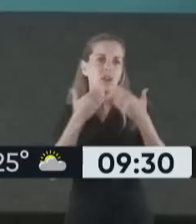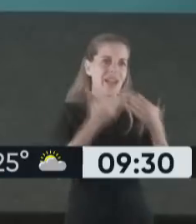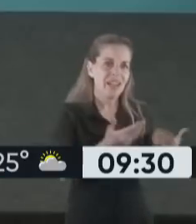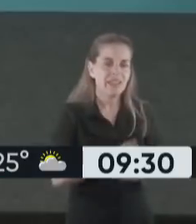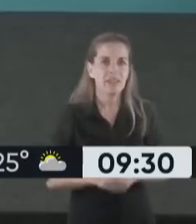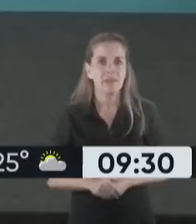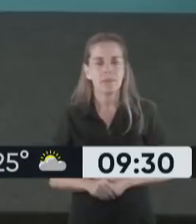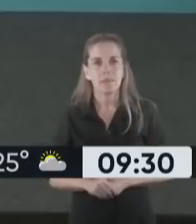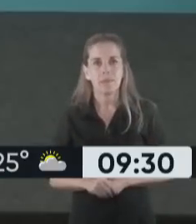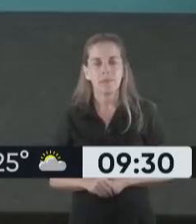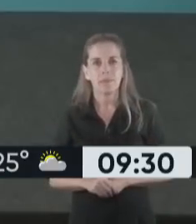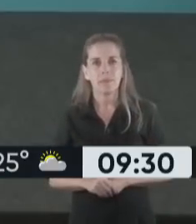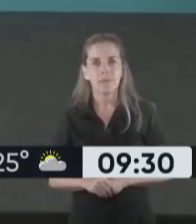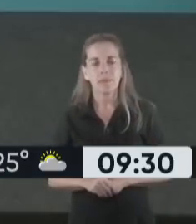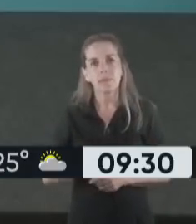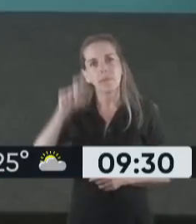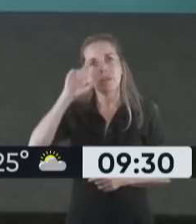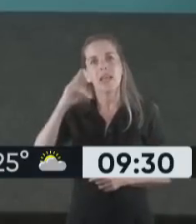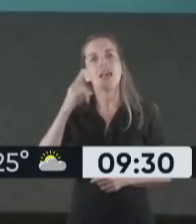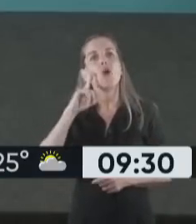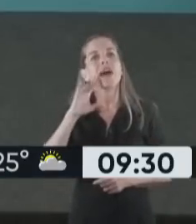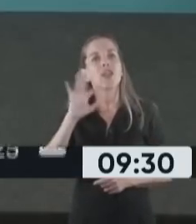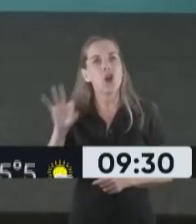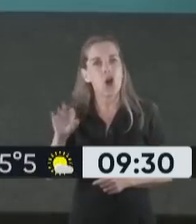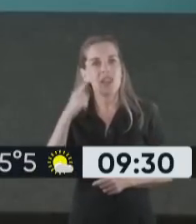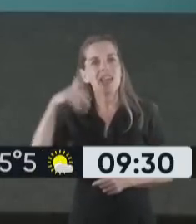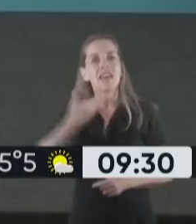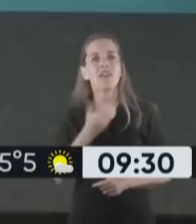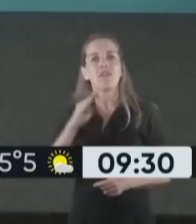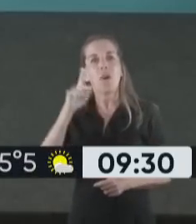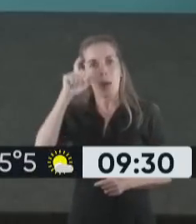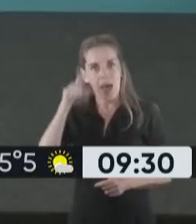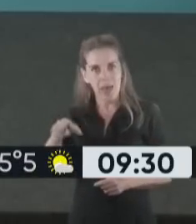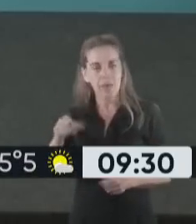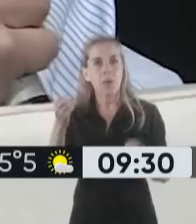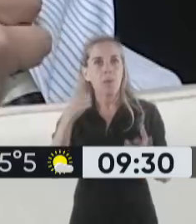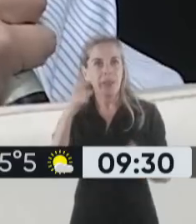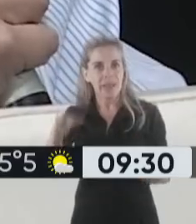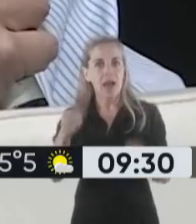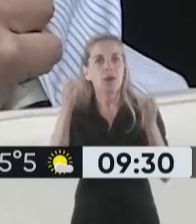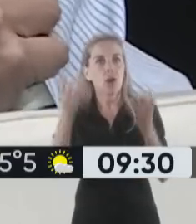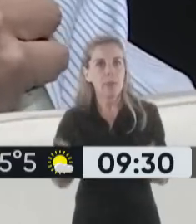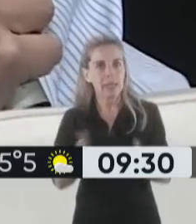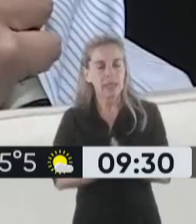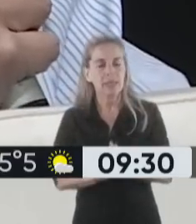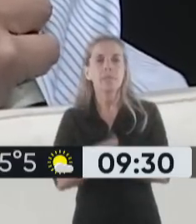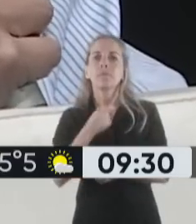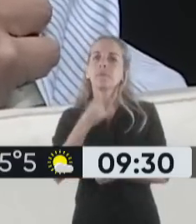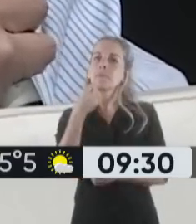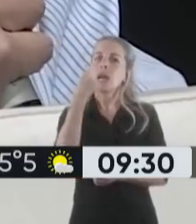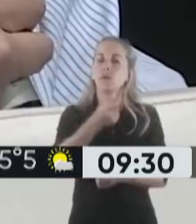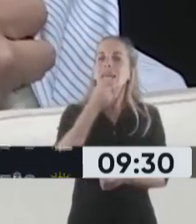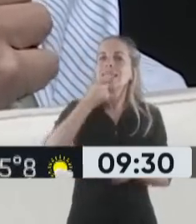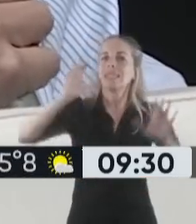Estela. Eduardo Menegassi, Infobae. Edu. ¿Qué tal? Buen día, Gabriela. ¿Cómo estás? Te quería consultar si